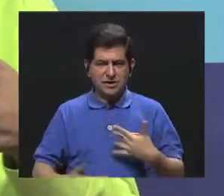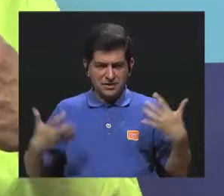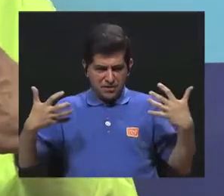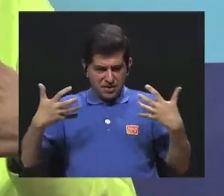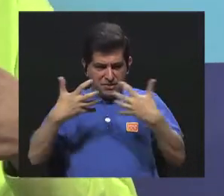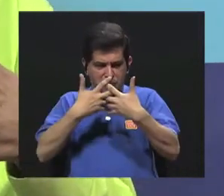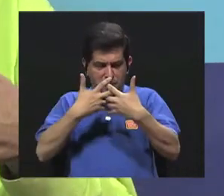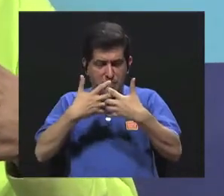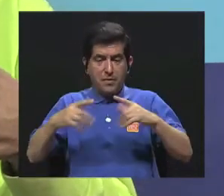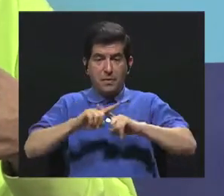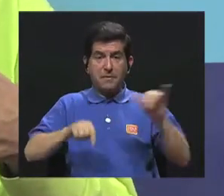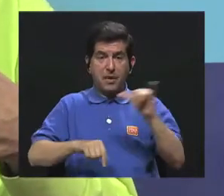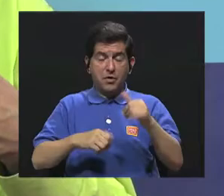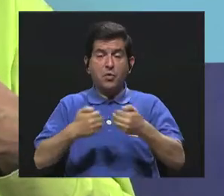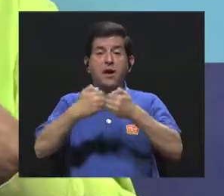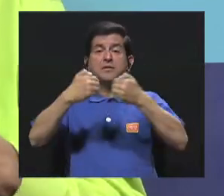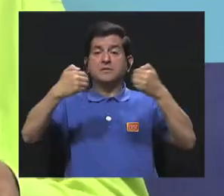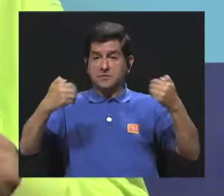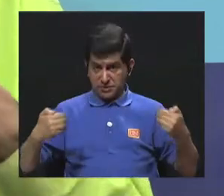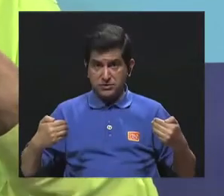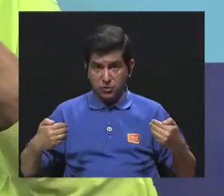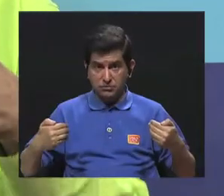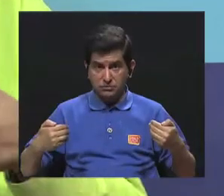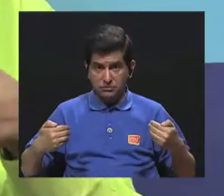pero también cierta distancia, porque si no,